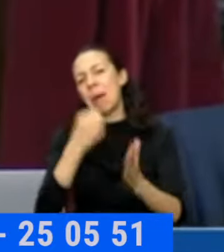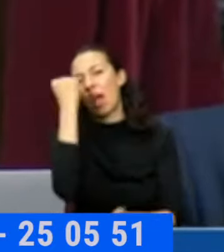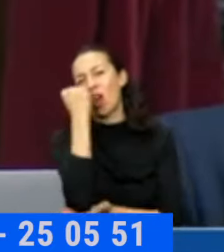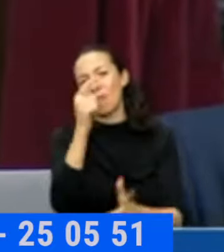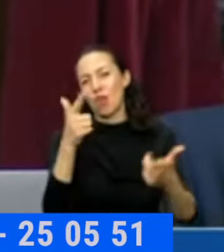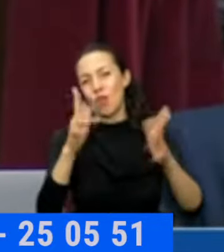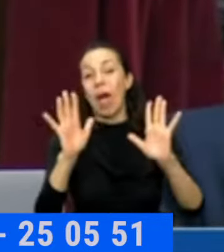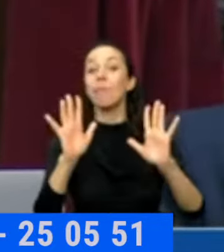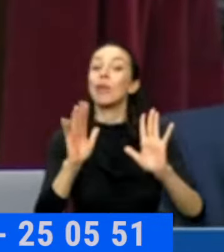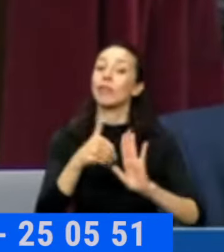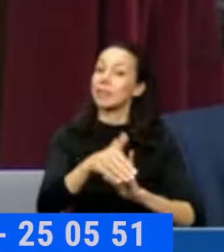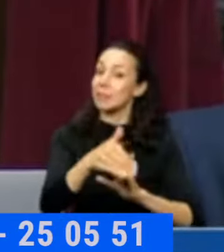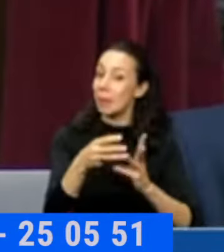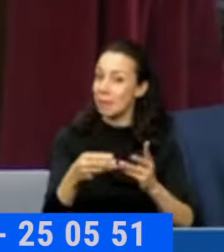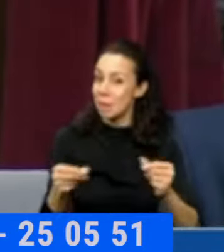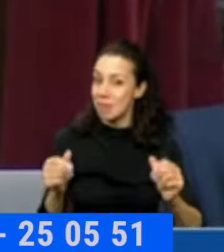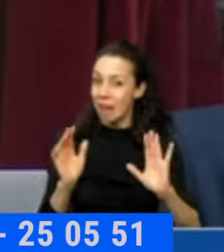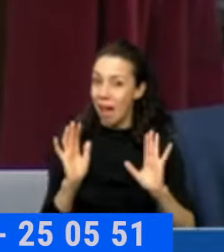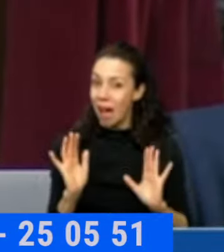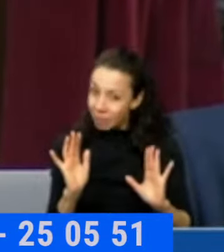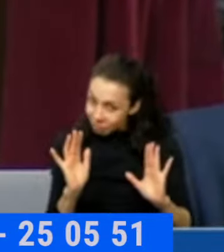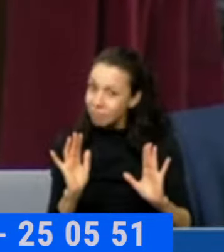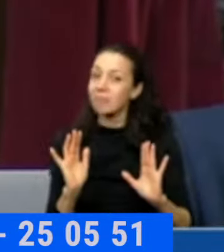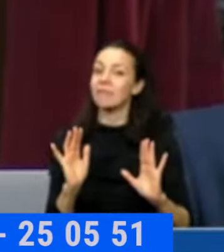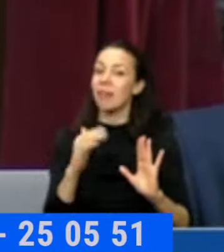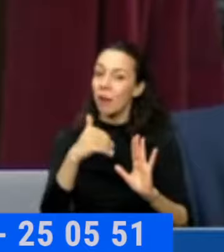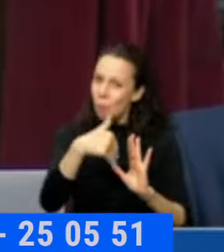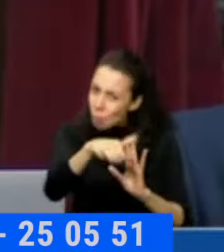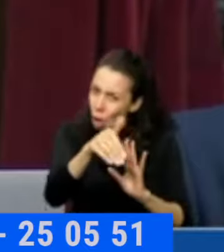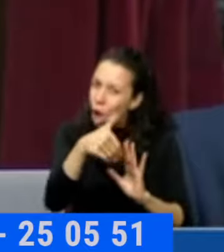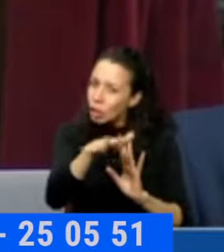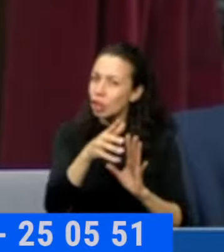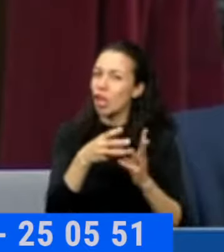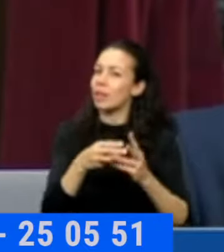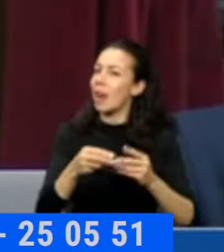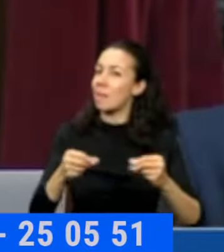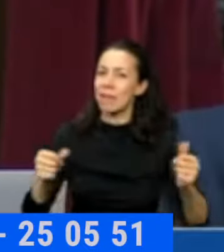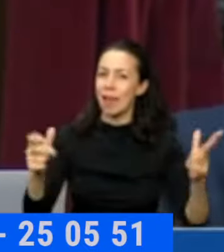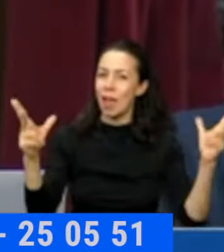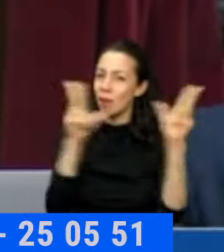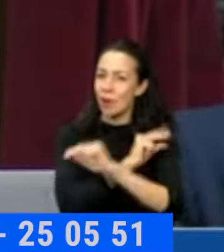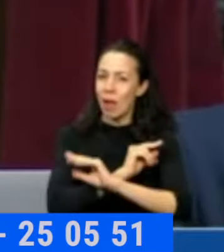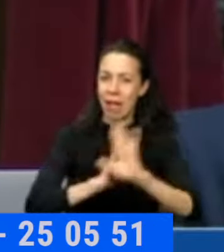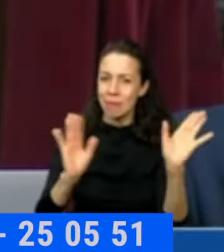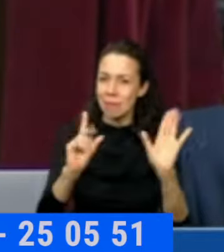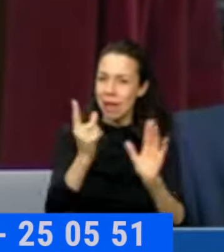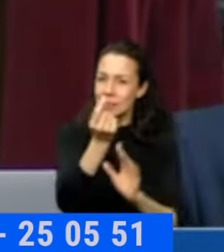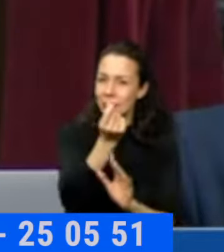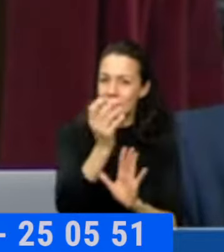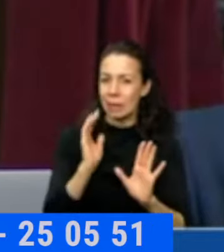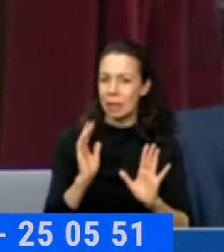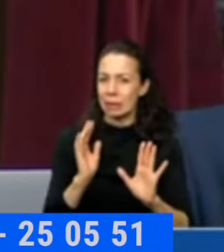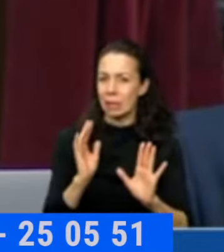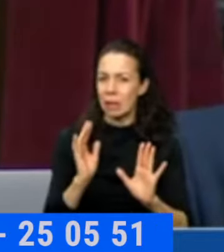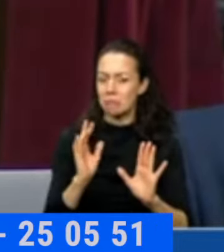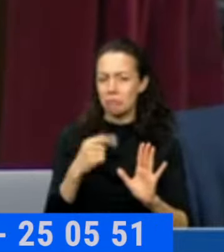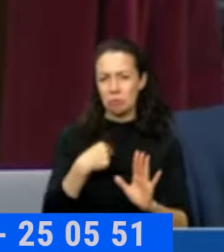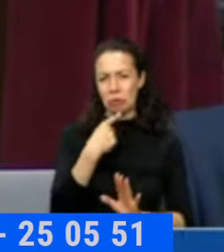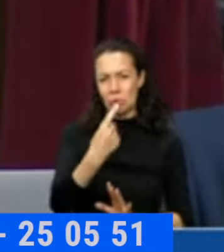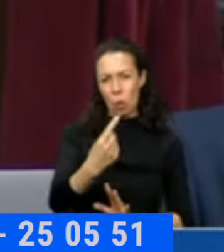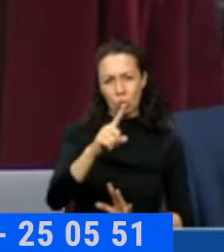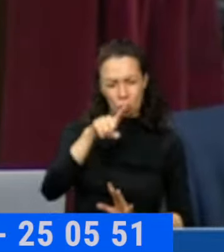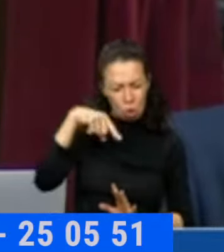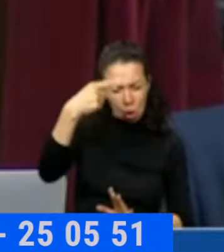que dice, la burrada que dice, no tiene sentido. En el Congreso pasa lo mismo, no vaya a creer que acá, esto es del